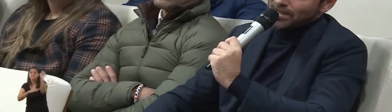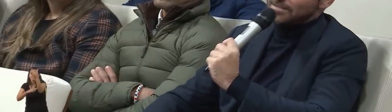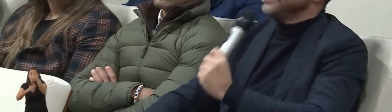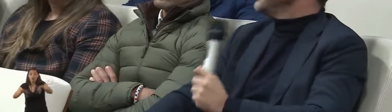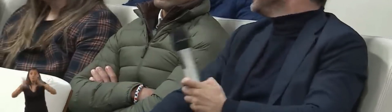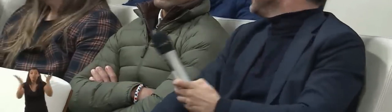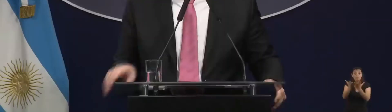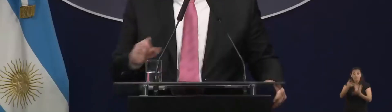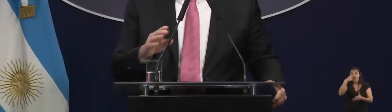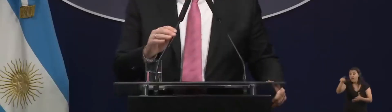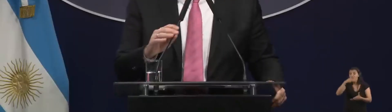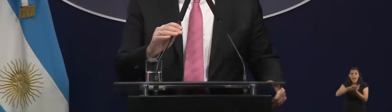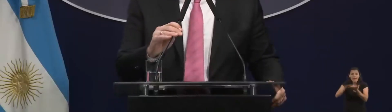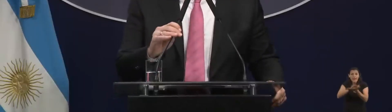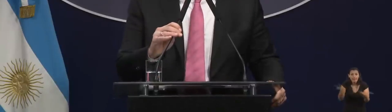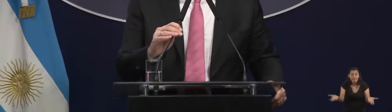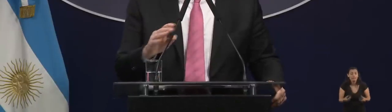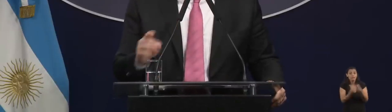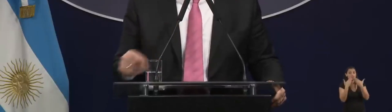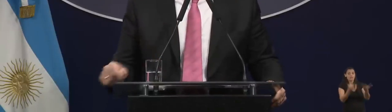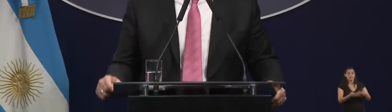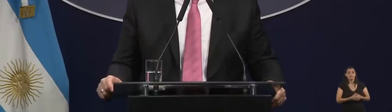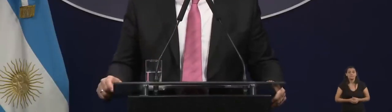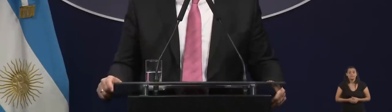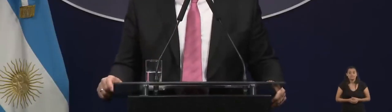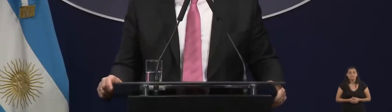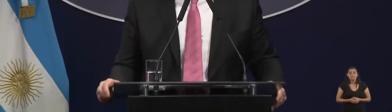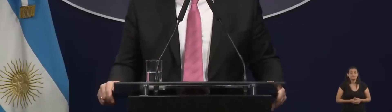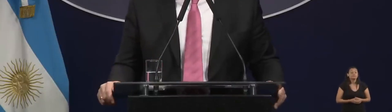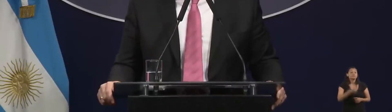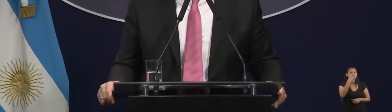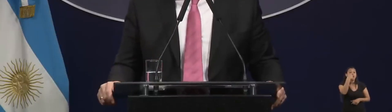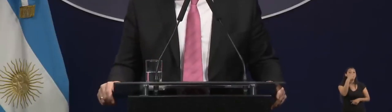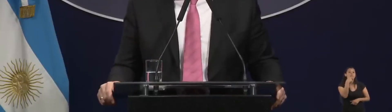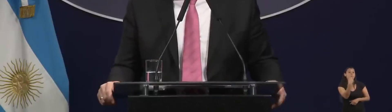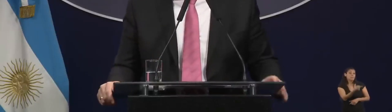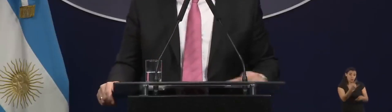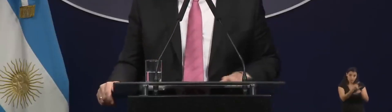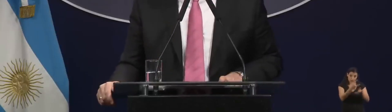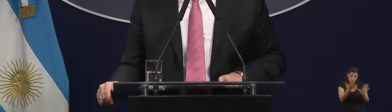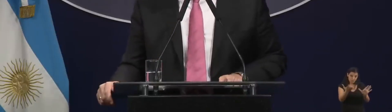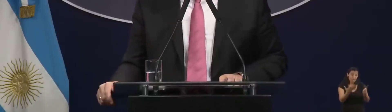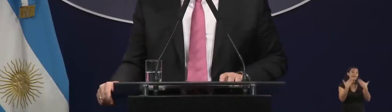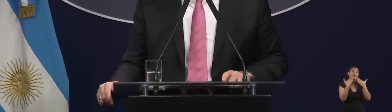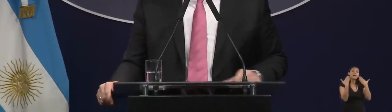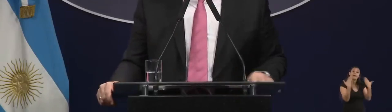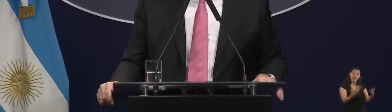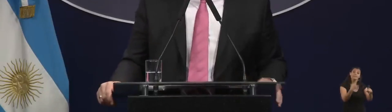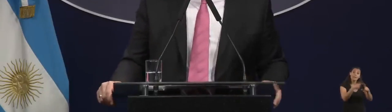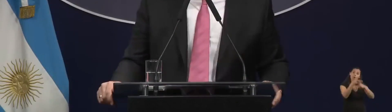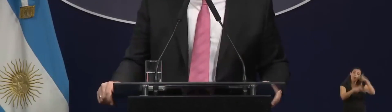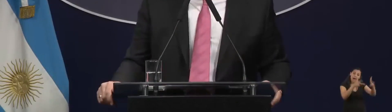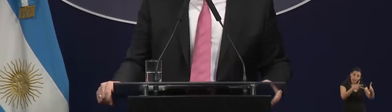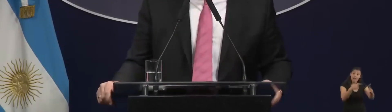Muchísimas gracias Bueno empiezo como es habitual por tu última pregunta como hago con los demás te agradezco primero tus palabras del